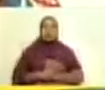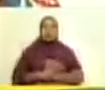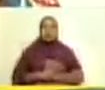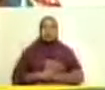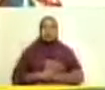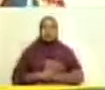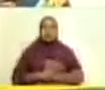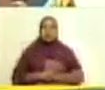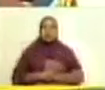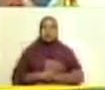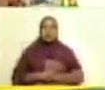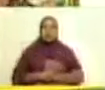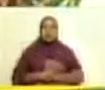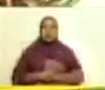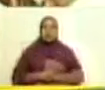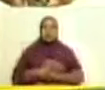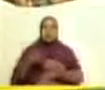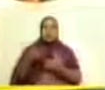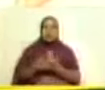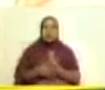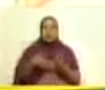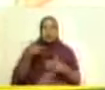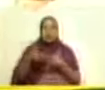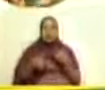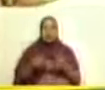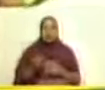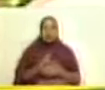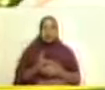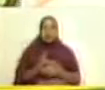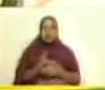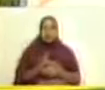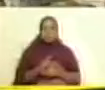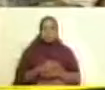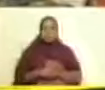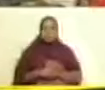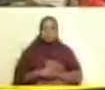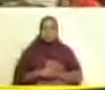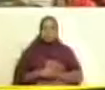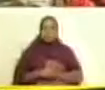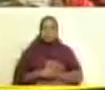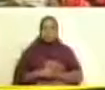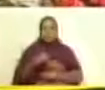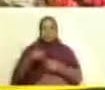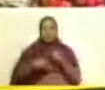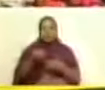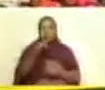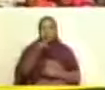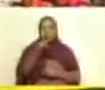todo lo que he podido y además me han entregado parte de los documentos que han